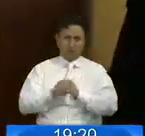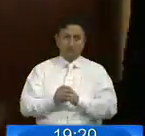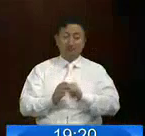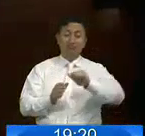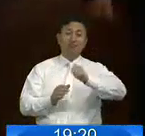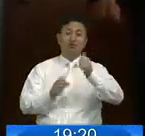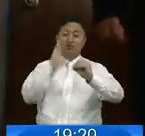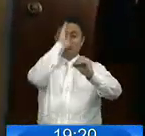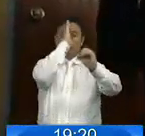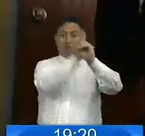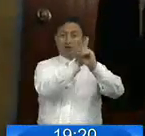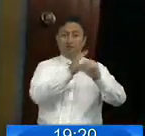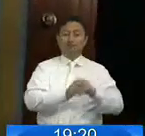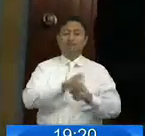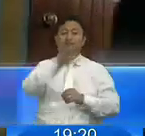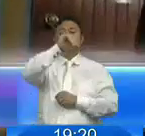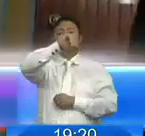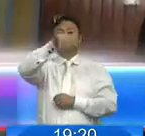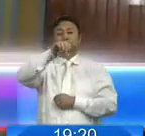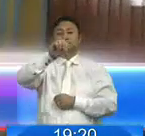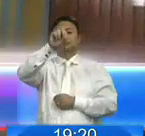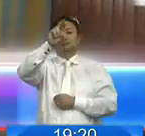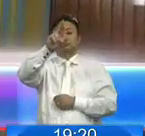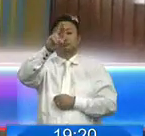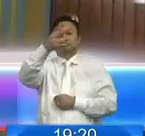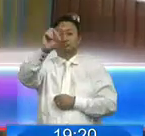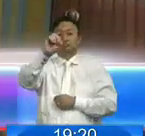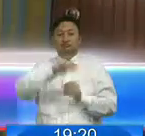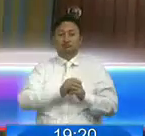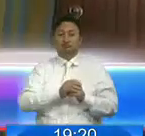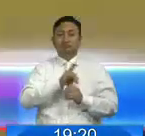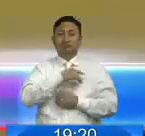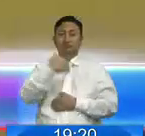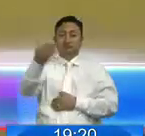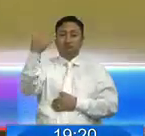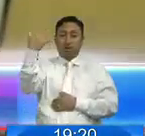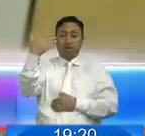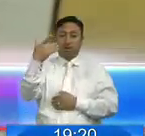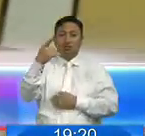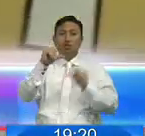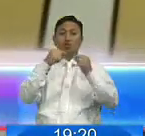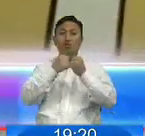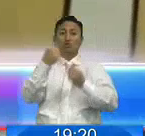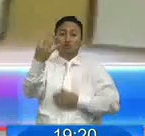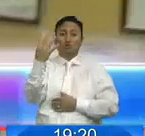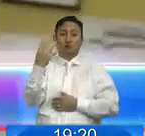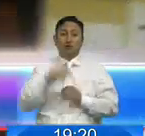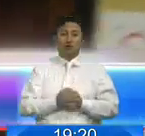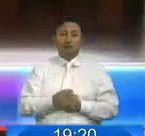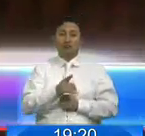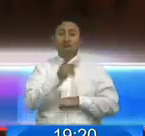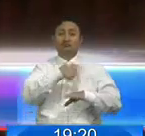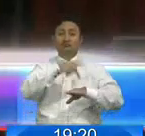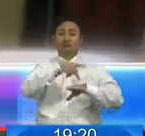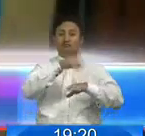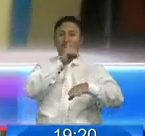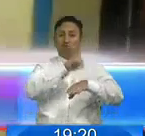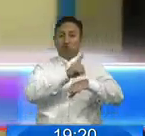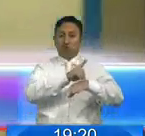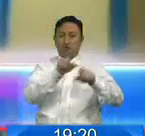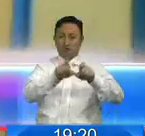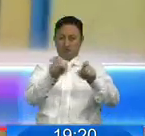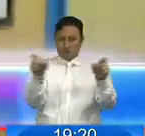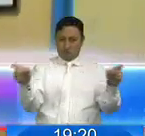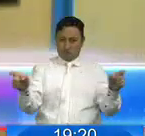trinchera. Jorge Villacreces quiere ser alcalde por Ecuatoriano Unido, lista 4, ginecólogo de profesión y experto